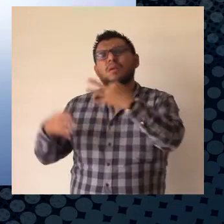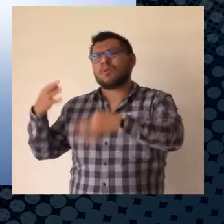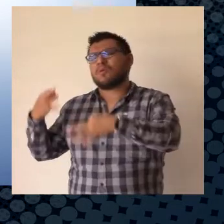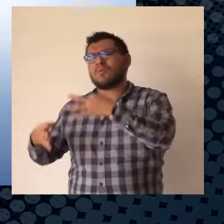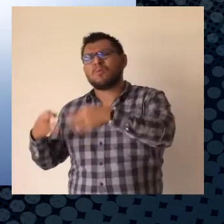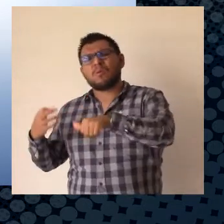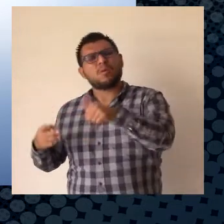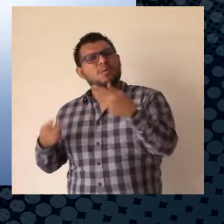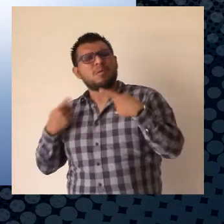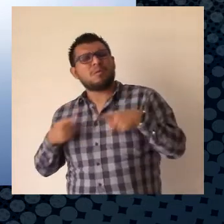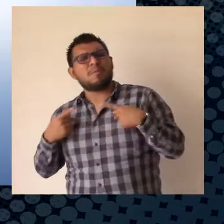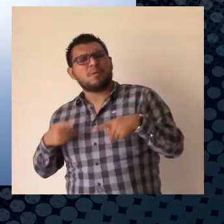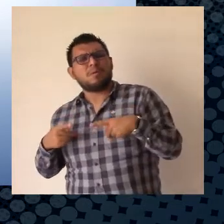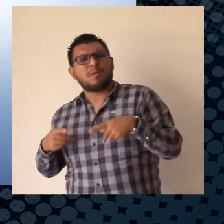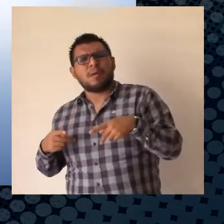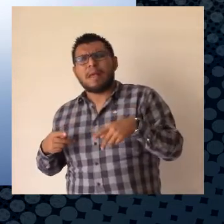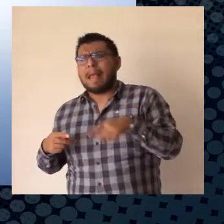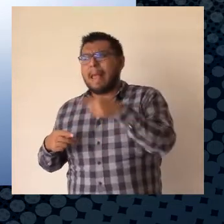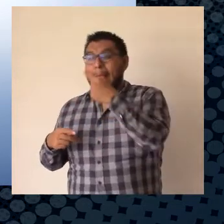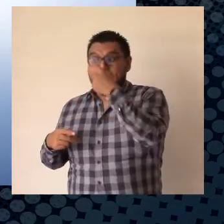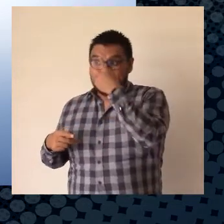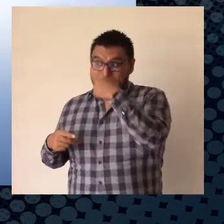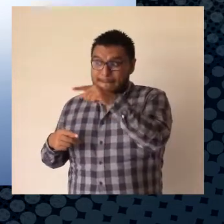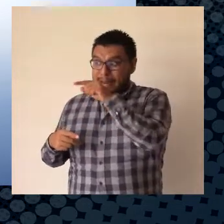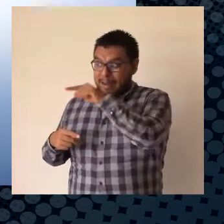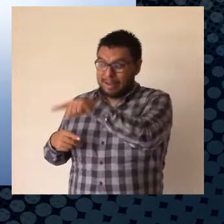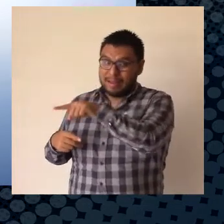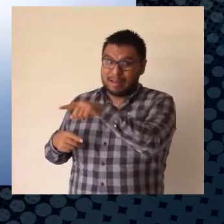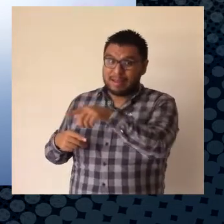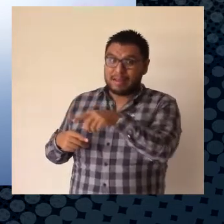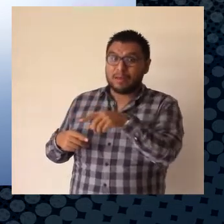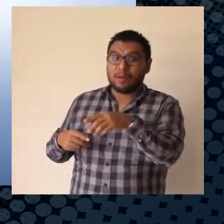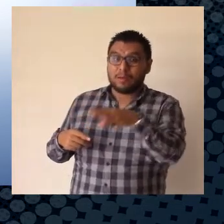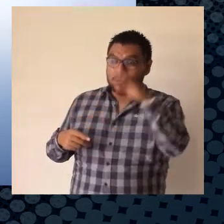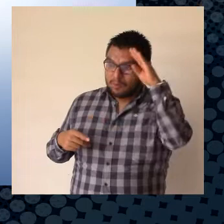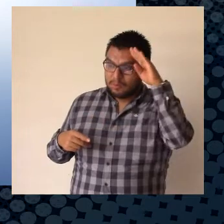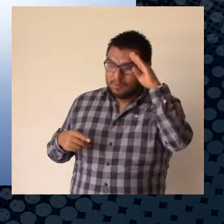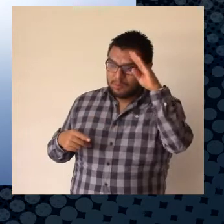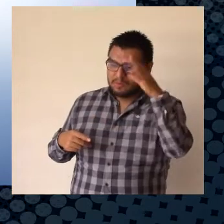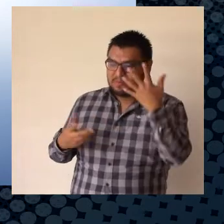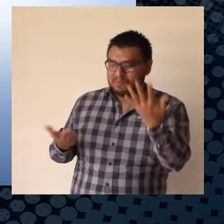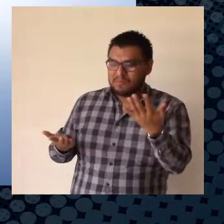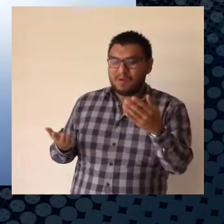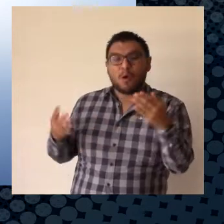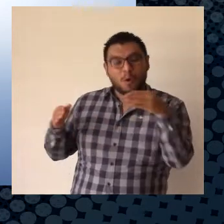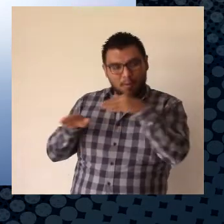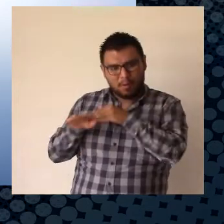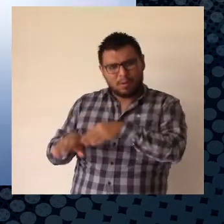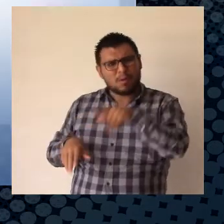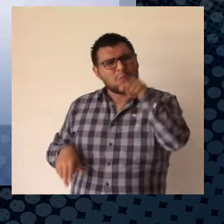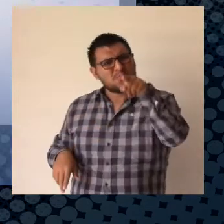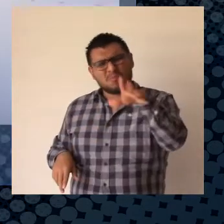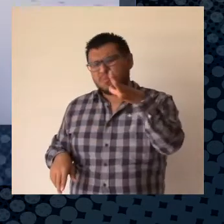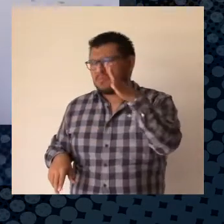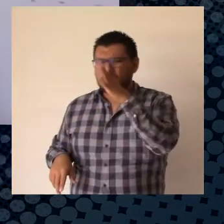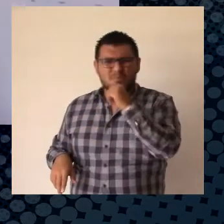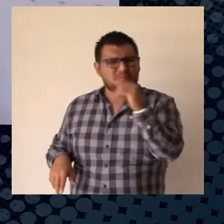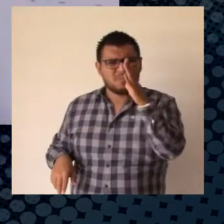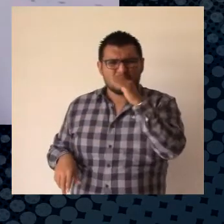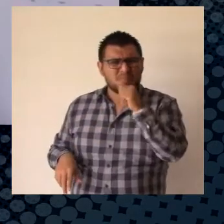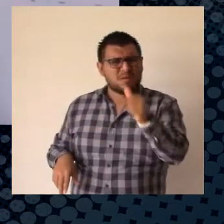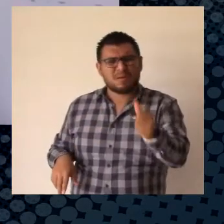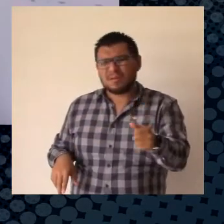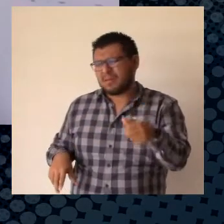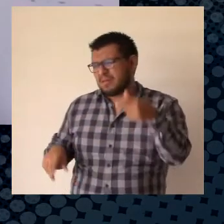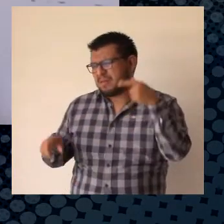Para su propio Señor está en pie o cae. O sea, tú no tienes por qué juzgar